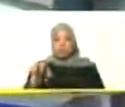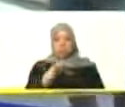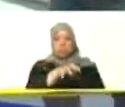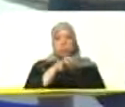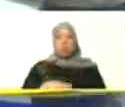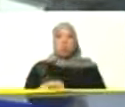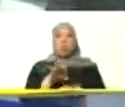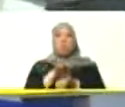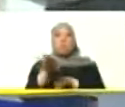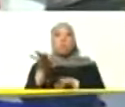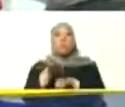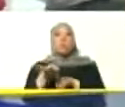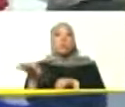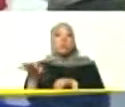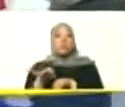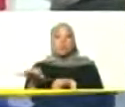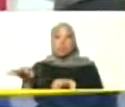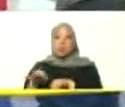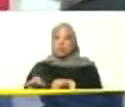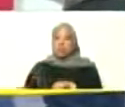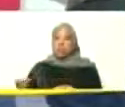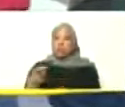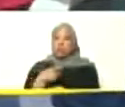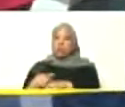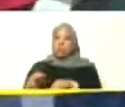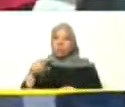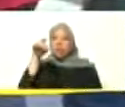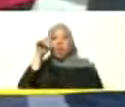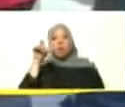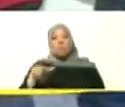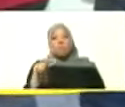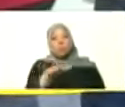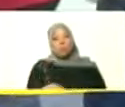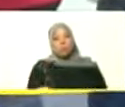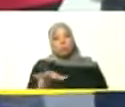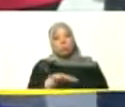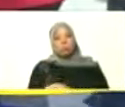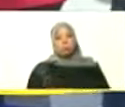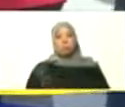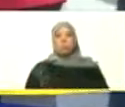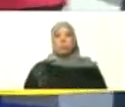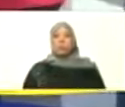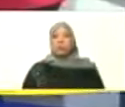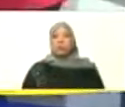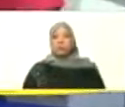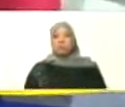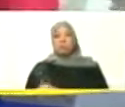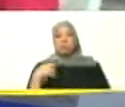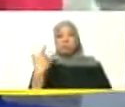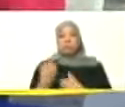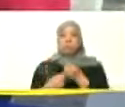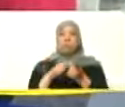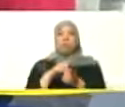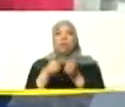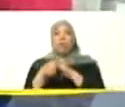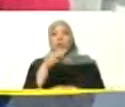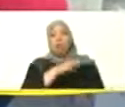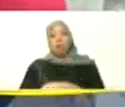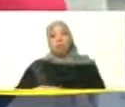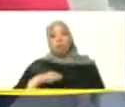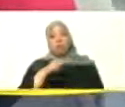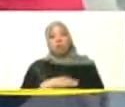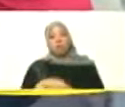gobierno municipal y lo más importante, el gobierno del pueblo, el poder popular organizado a través de la milicia, las